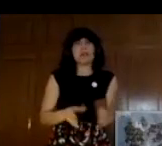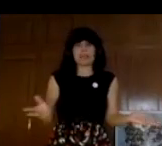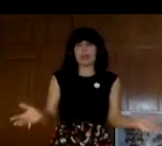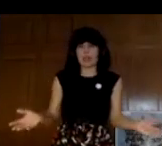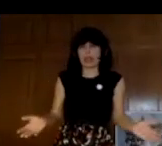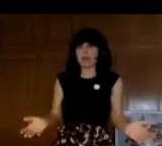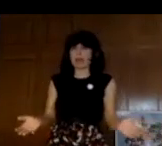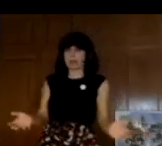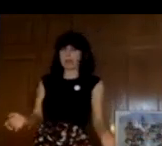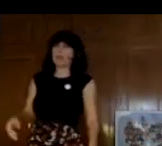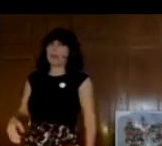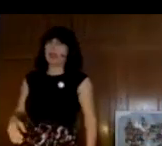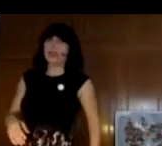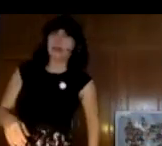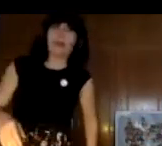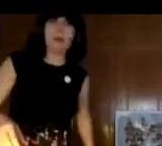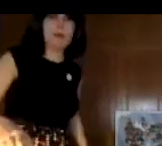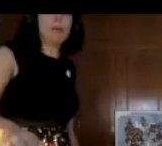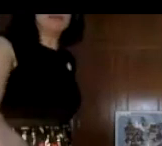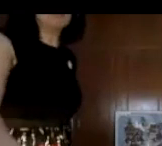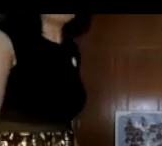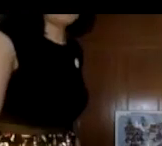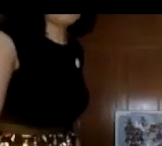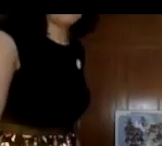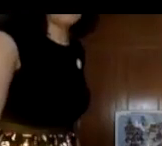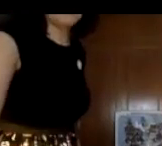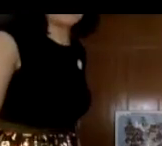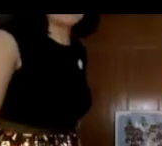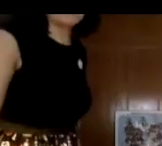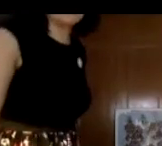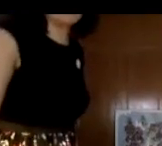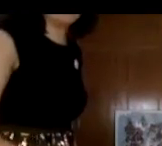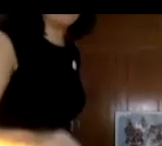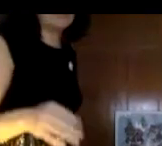lovers son increíbles, ¿no? ¿De acuerdo? Entonces,